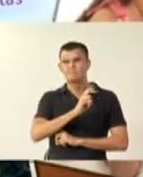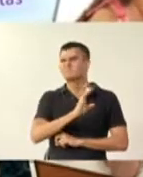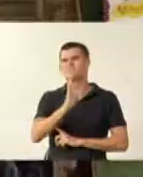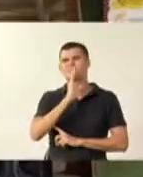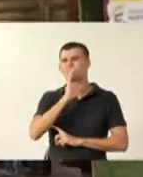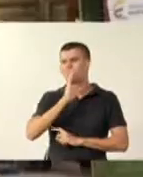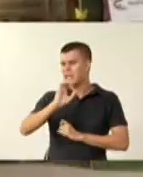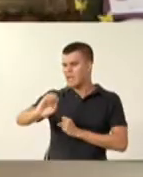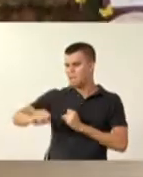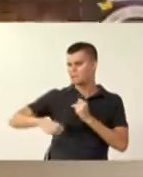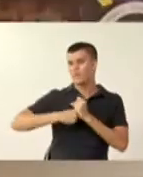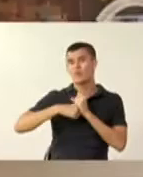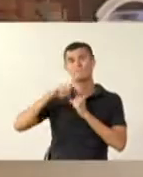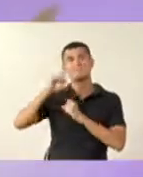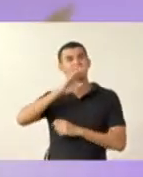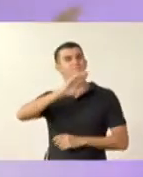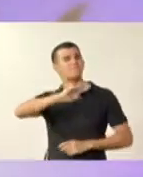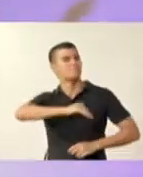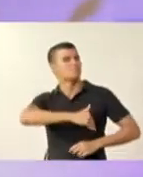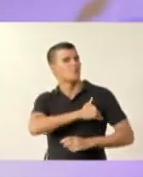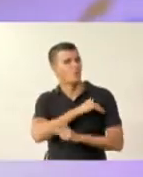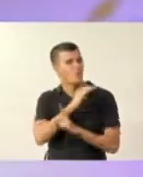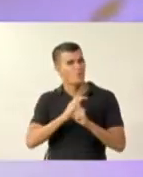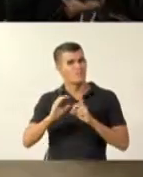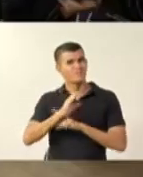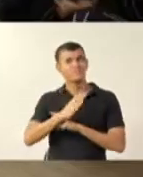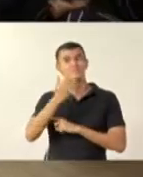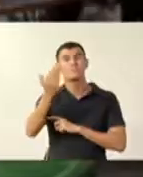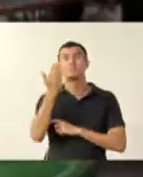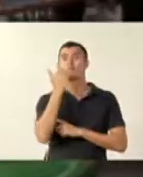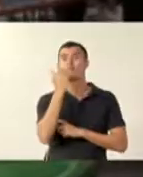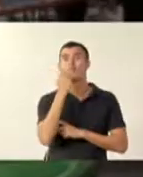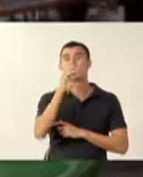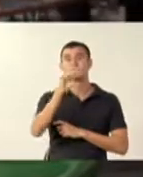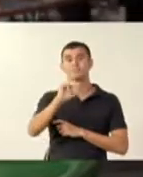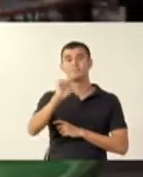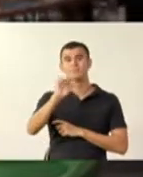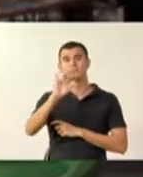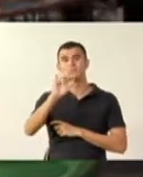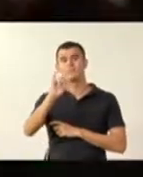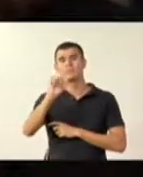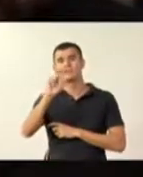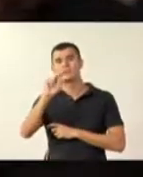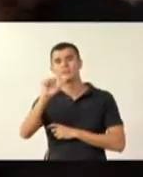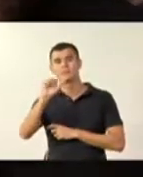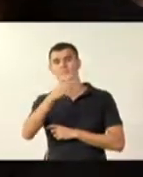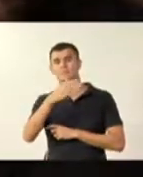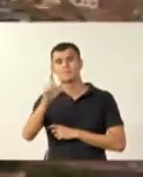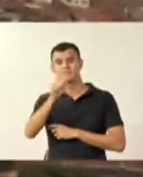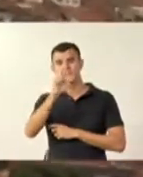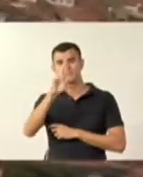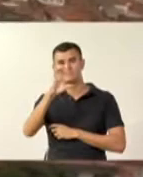ha tenido desde el Ministerio de Cultura con la ministra Mariana Garcés, al tener una persona como